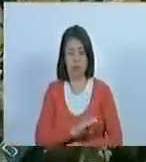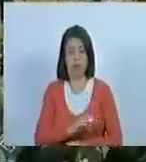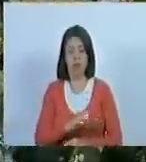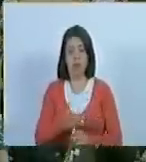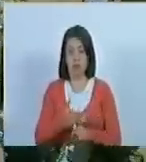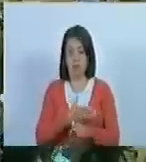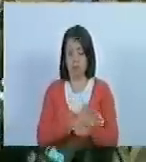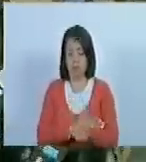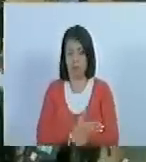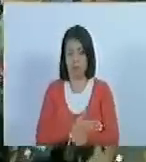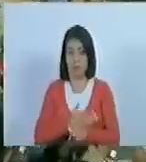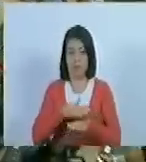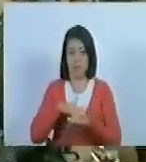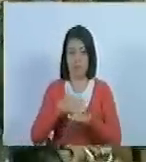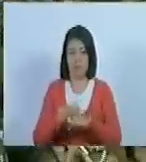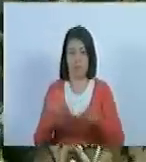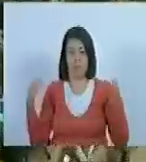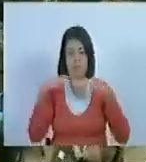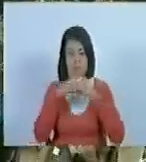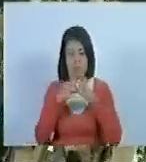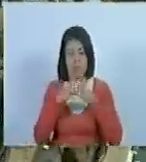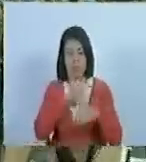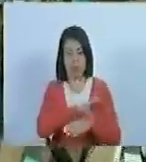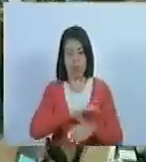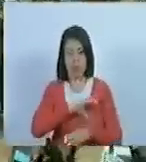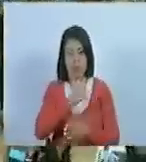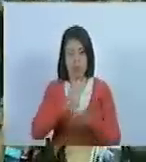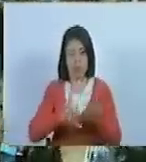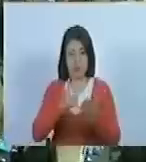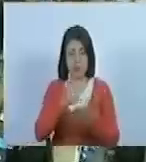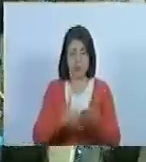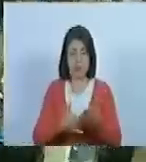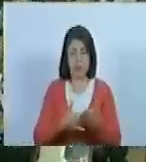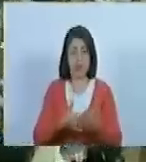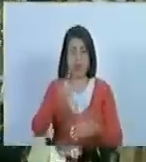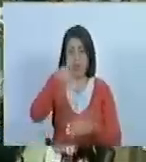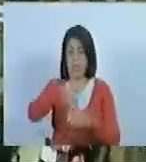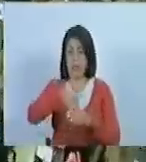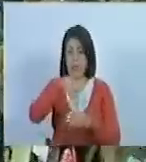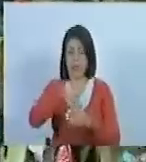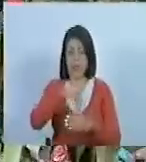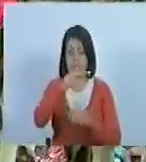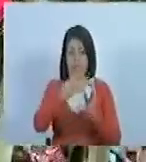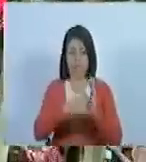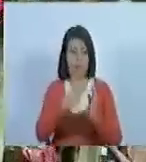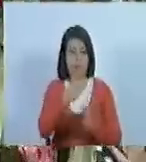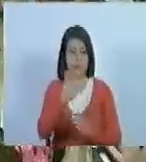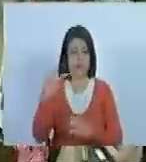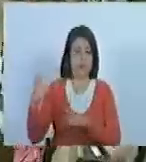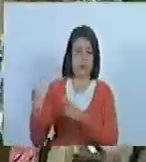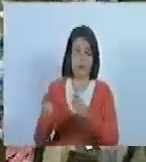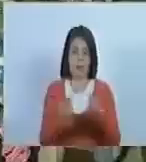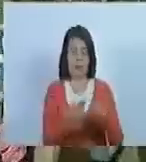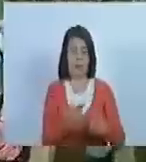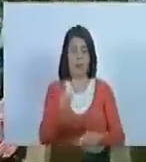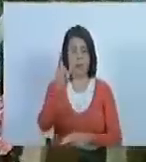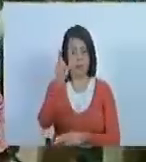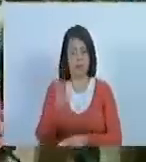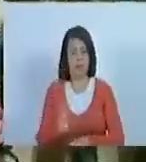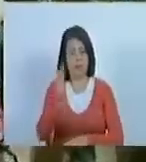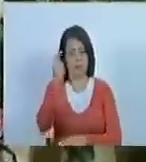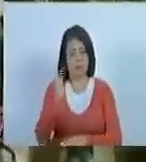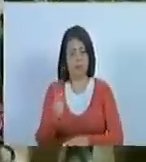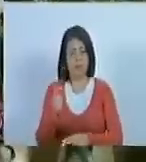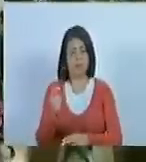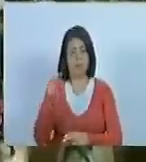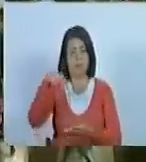preliminar para la conformación del Comité de Postulaciones Electorales 2023. Invitamos al diputado Alessandrero a que